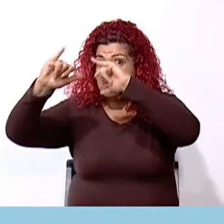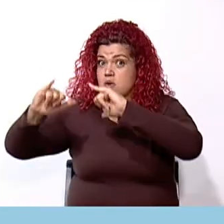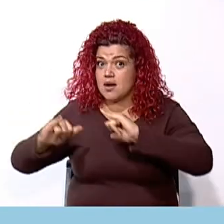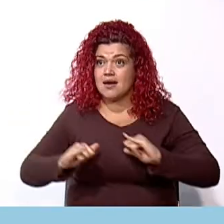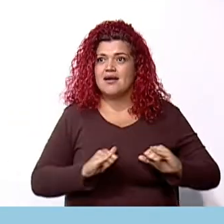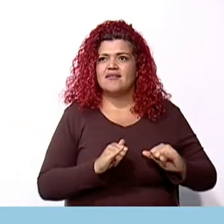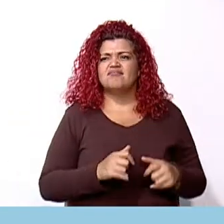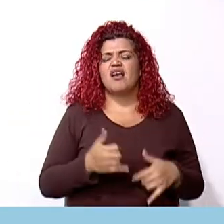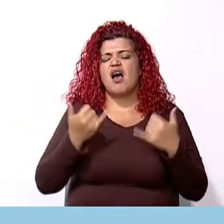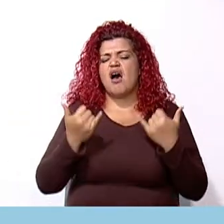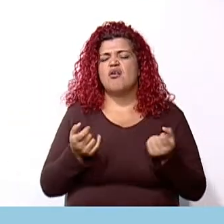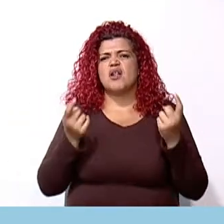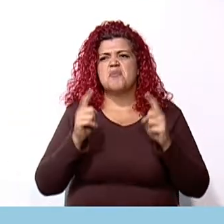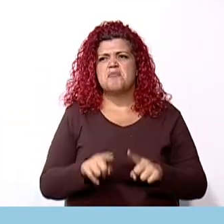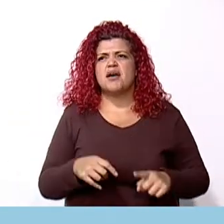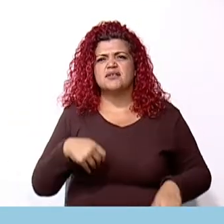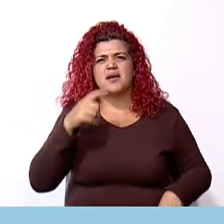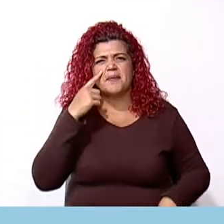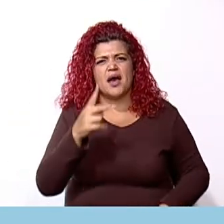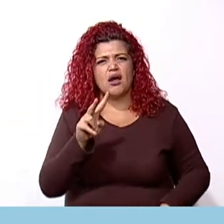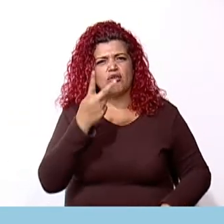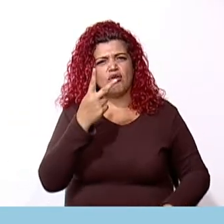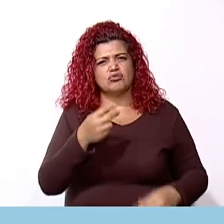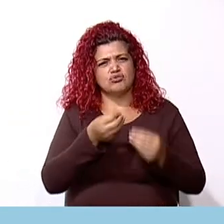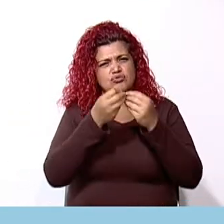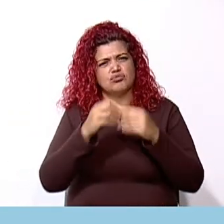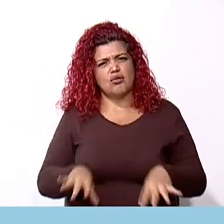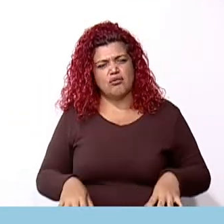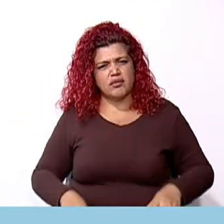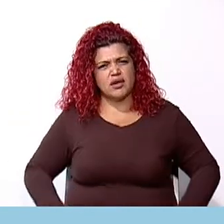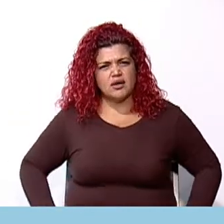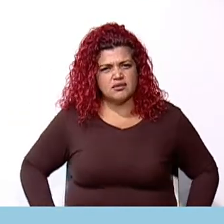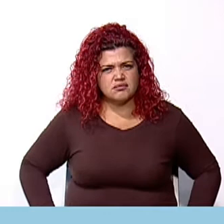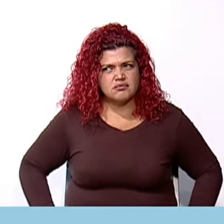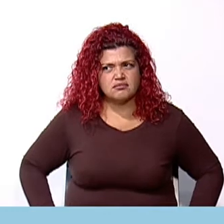¿Y ahora qué pasa con esas 2 que nos están sobrando?